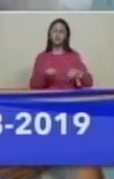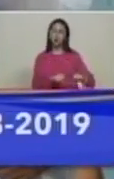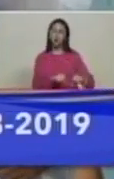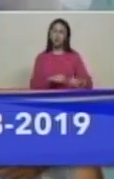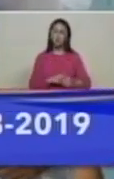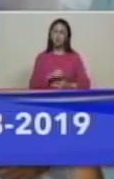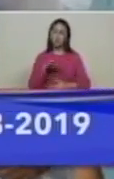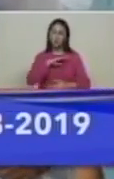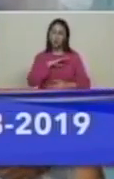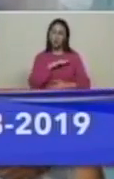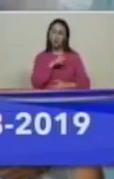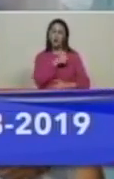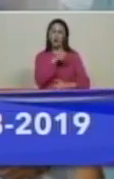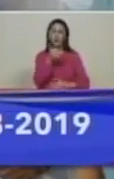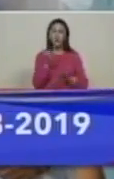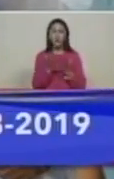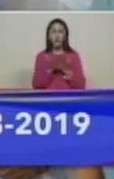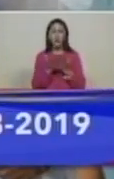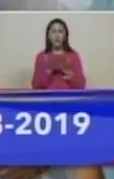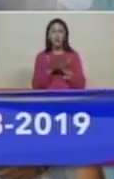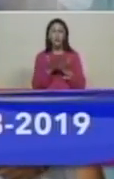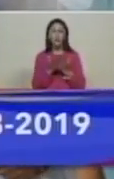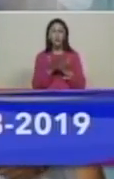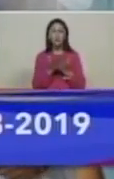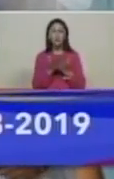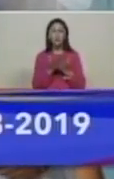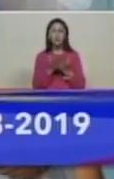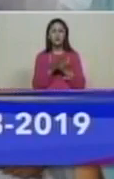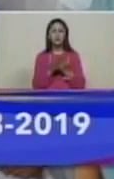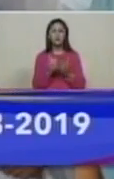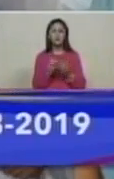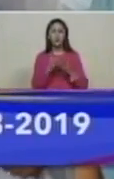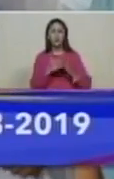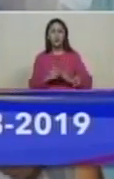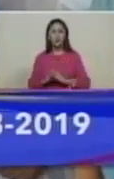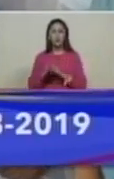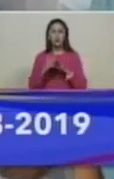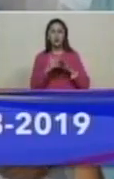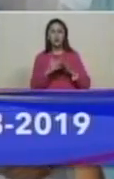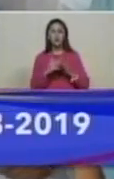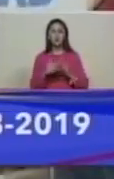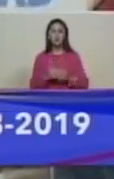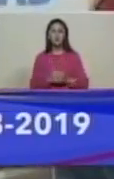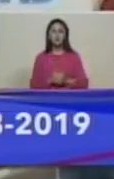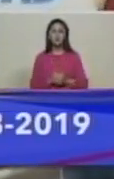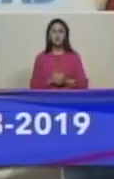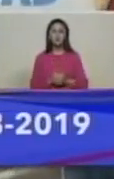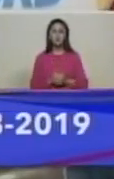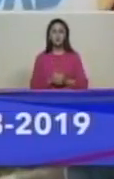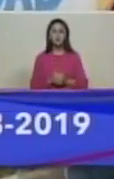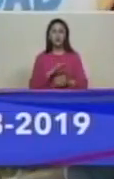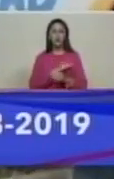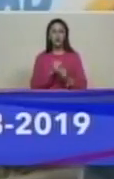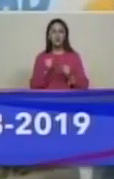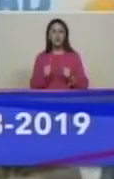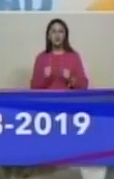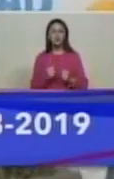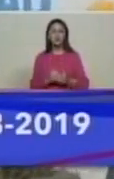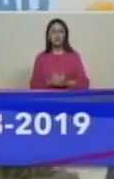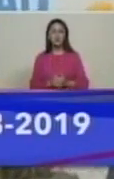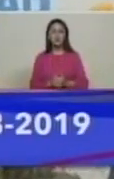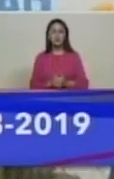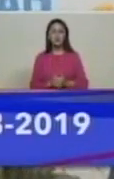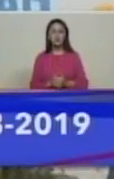así cómo cada uno de nuestros planteles educativos se convierten en territorios comunales, espacios para el encuentro de la comunidad, para el fortalecimiento de los valores, para